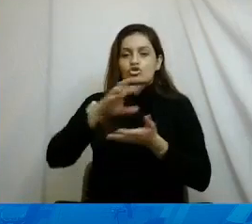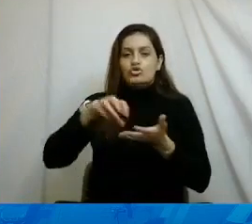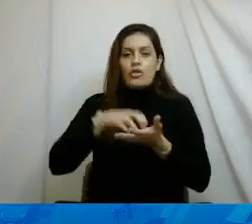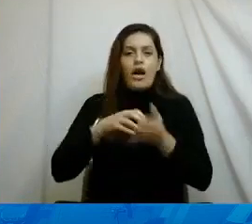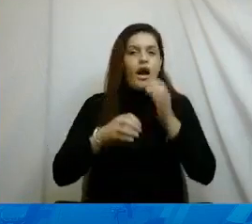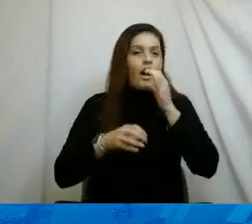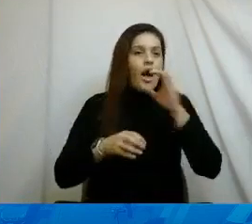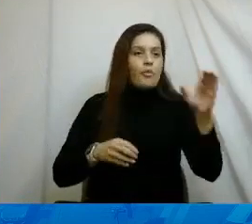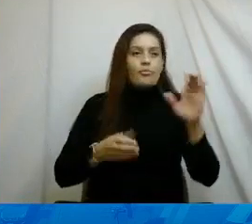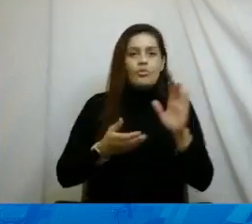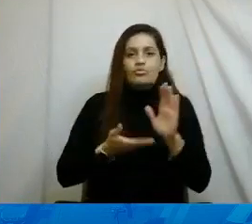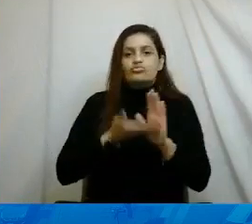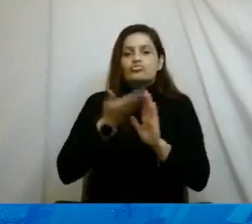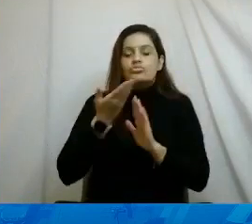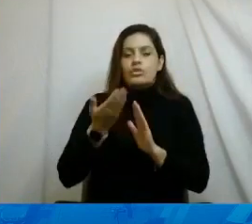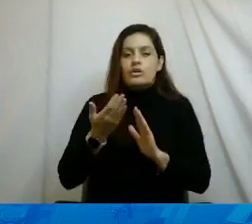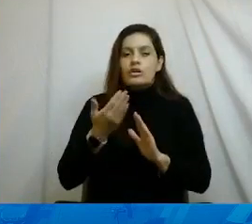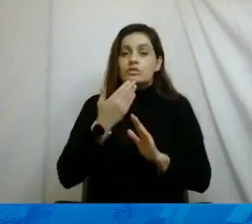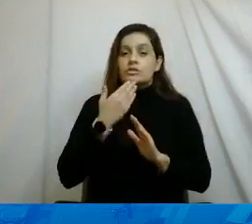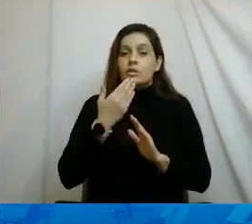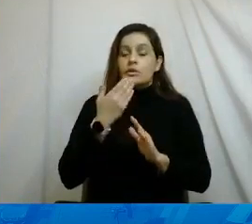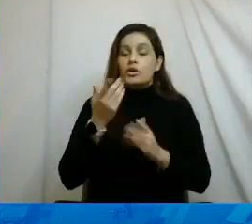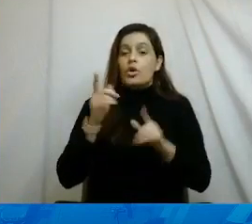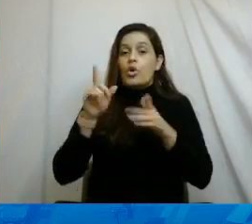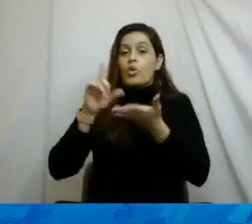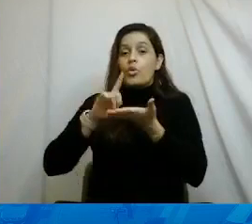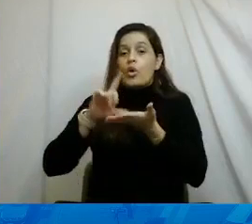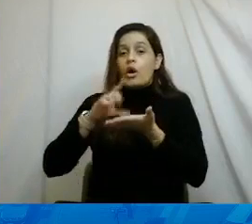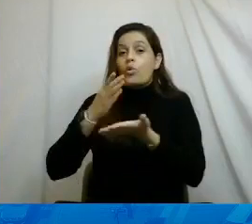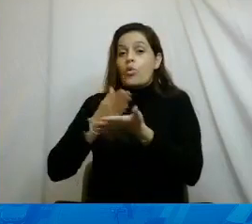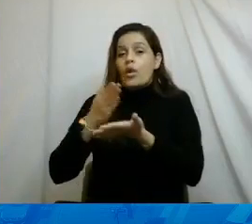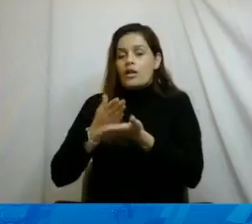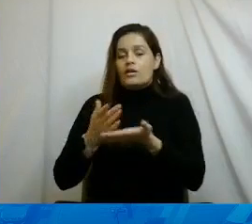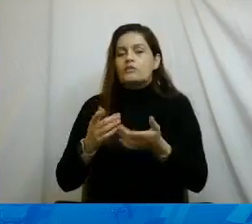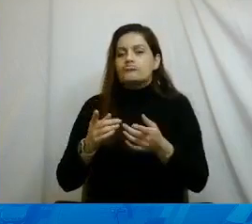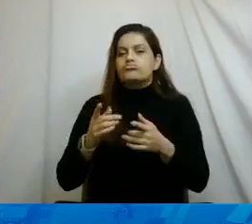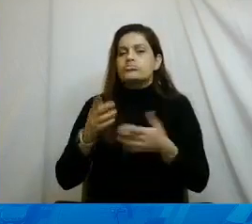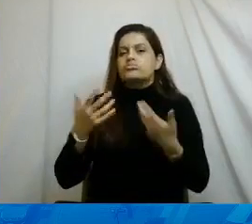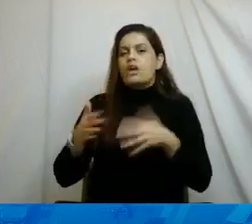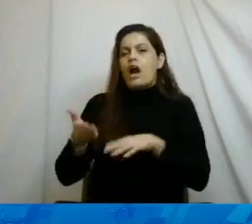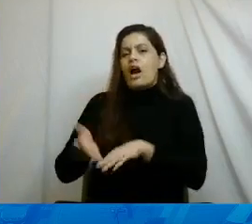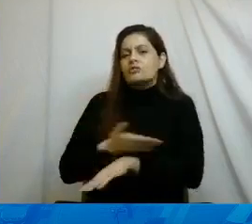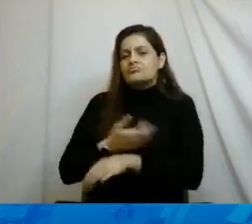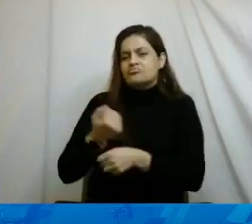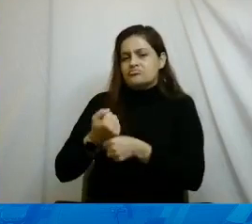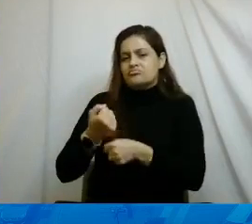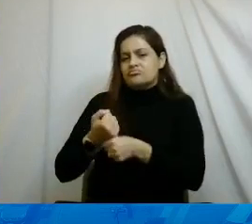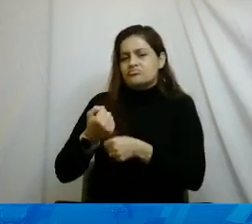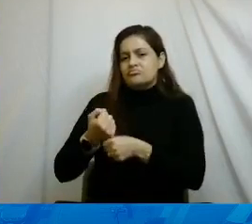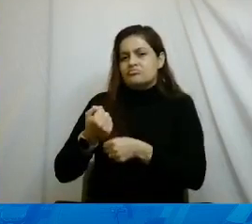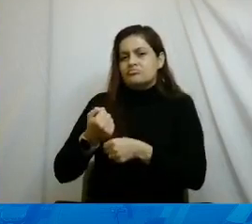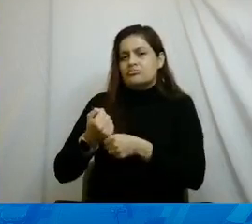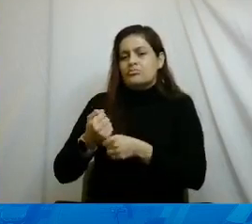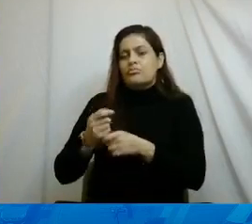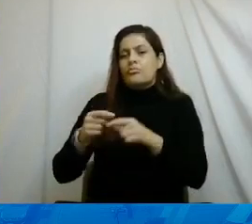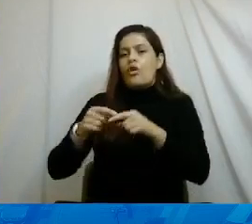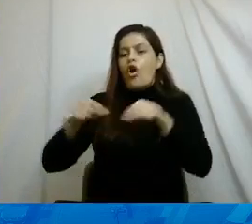incluso de fuera de la comuna. Así que es algo que hemos estado trabajando a través de la Oficina de